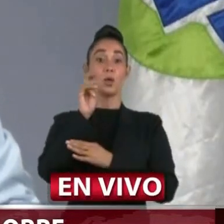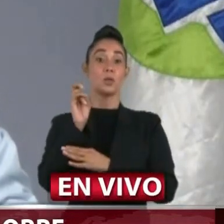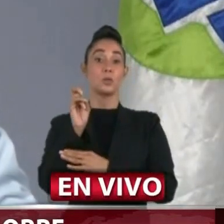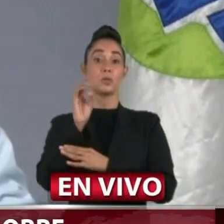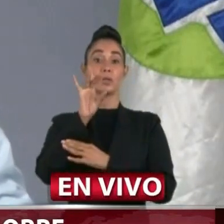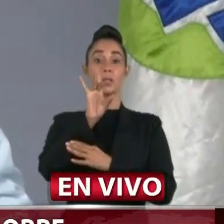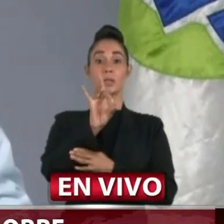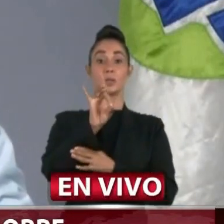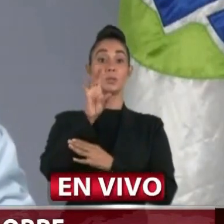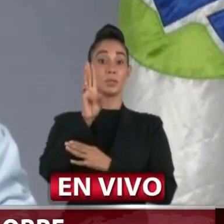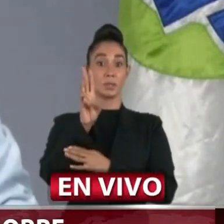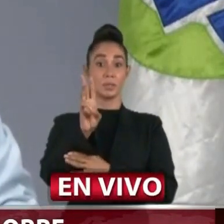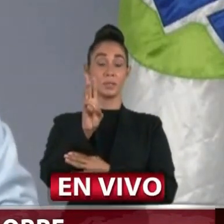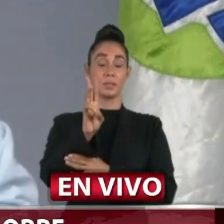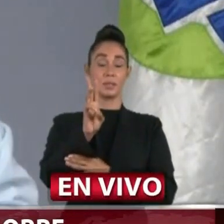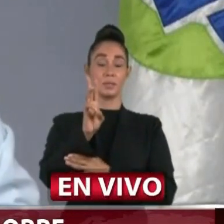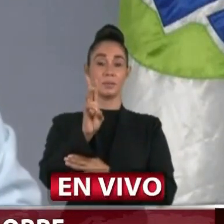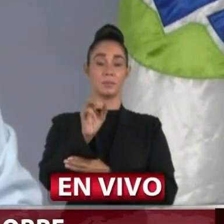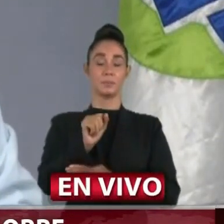286.